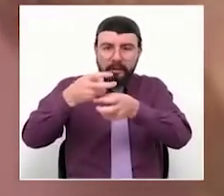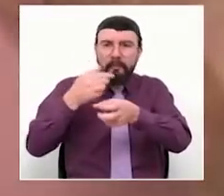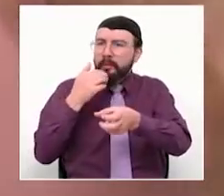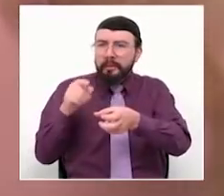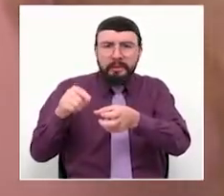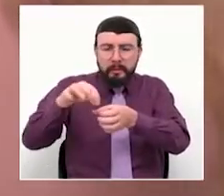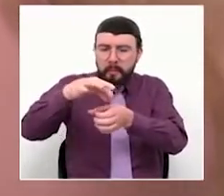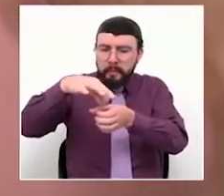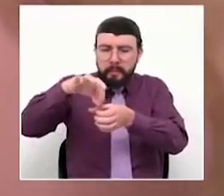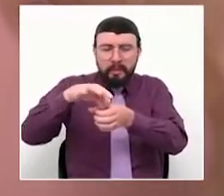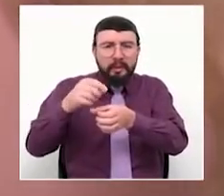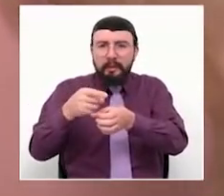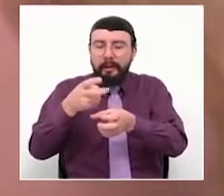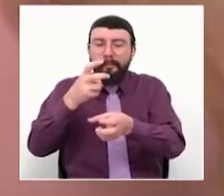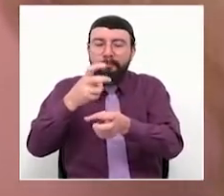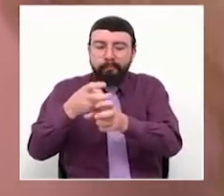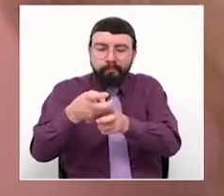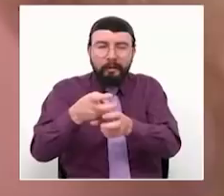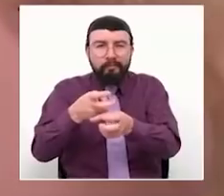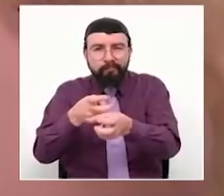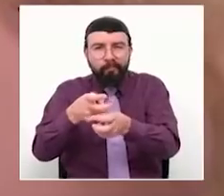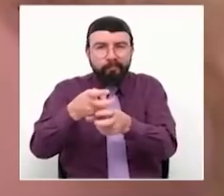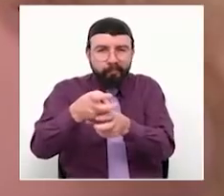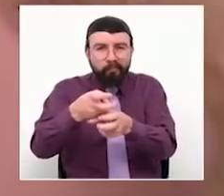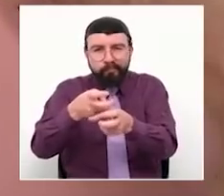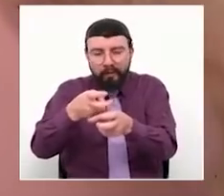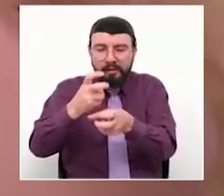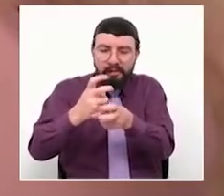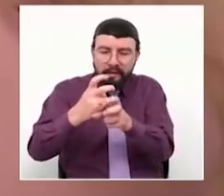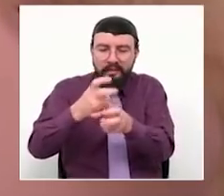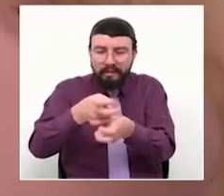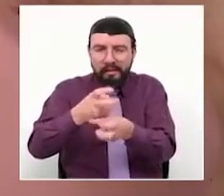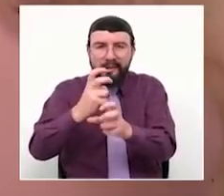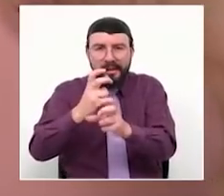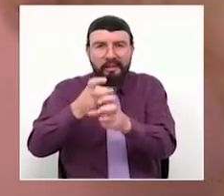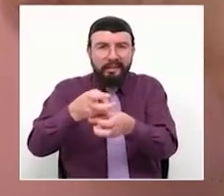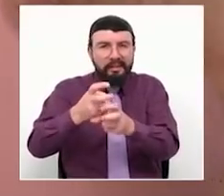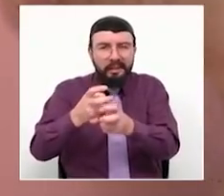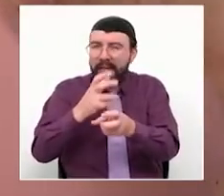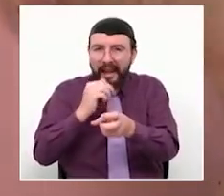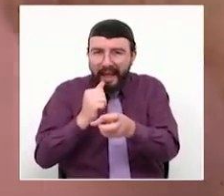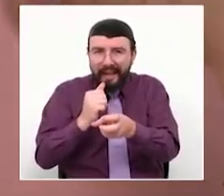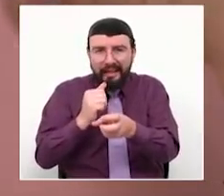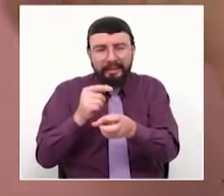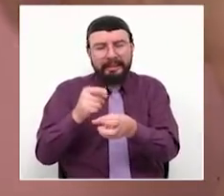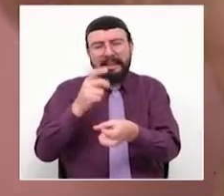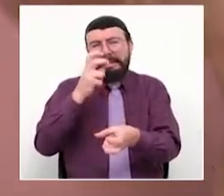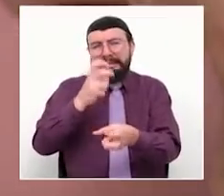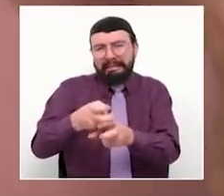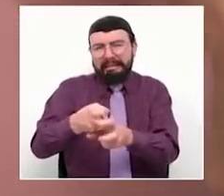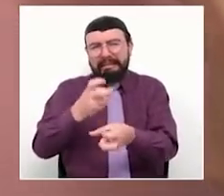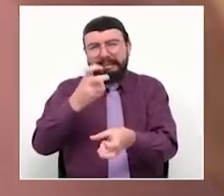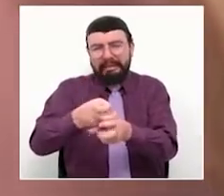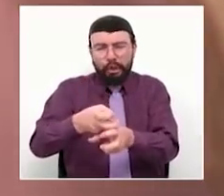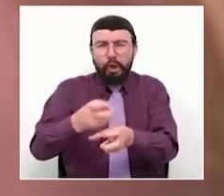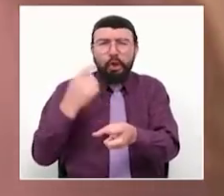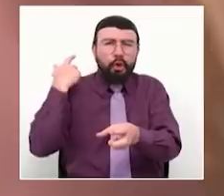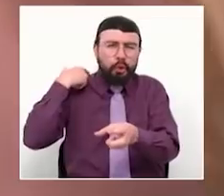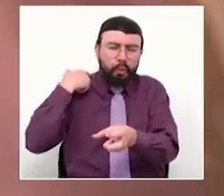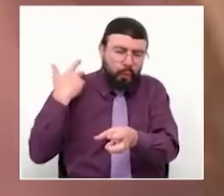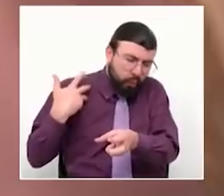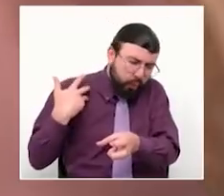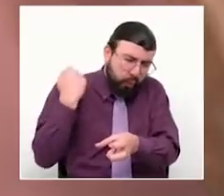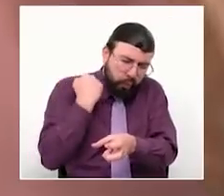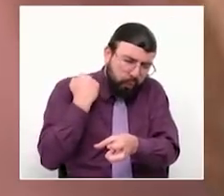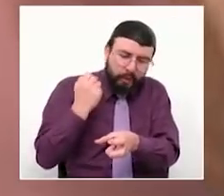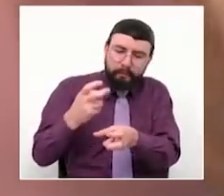de deslizar acá, ¿cierto? Deslizar en esta carilla, entonces, ¿el qué hace? Comprime el hueso siguiente. ¿Y qué hay acá?